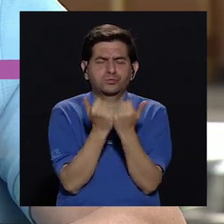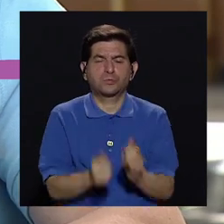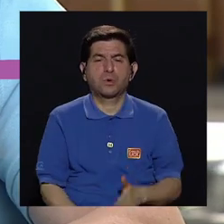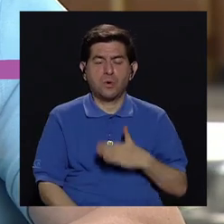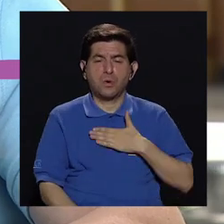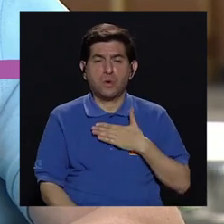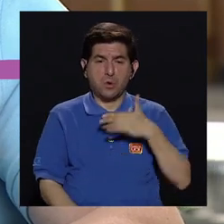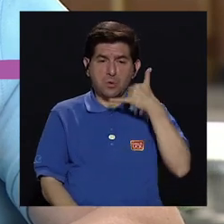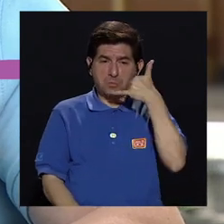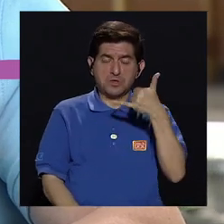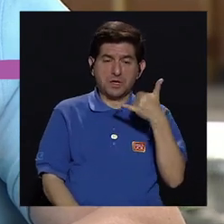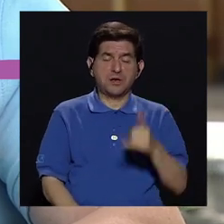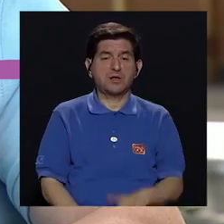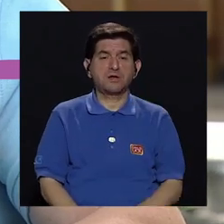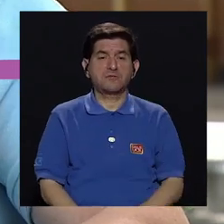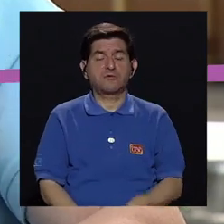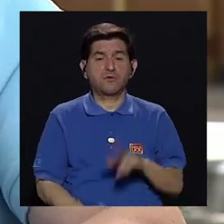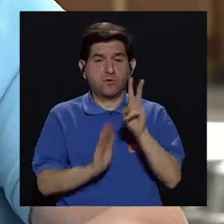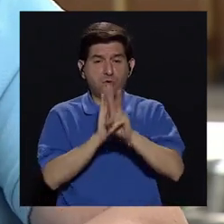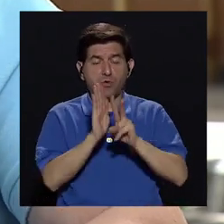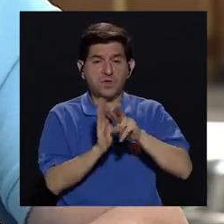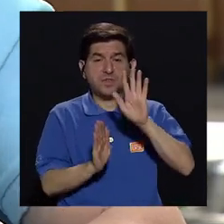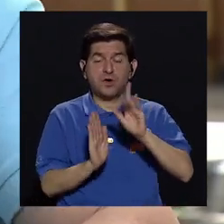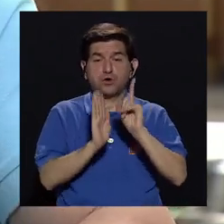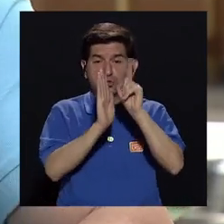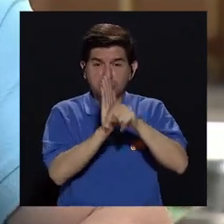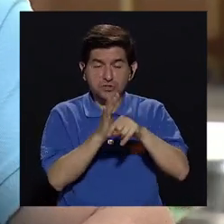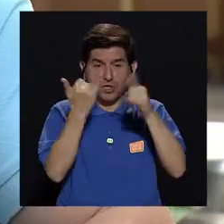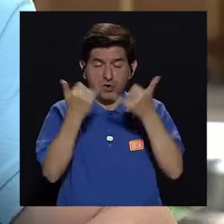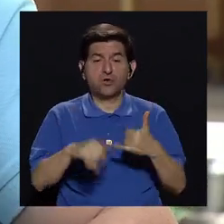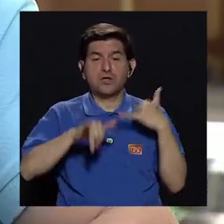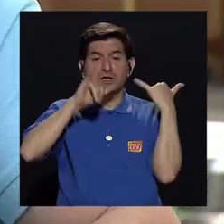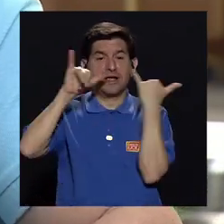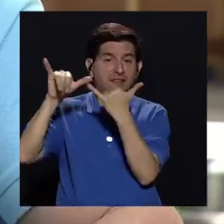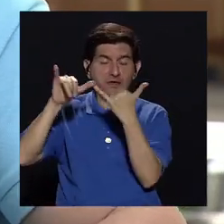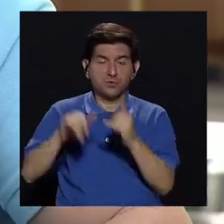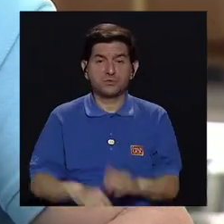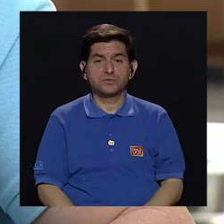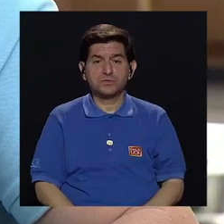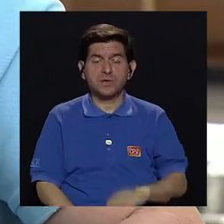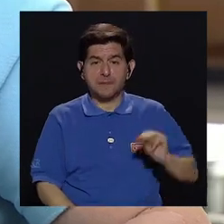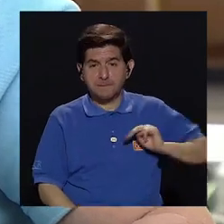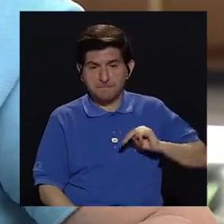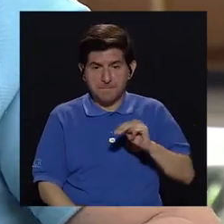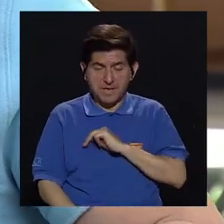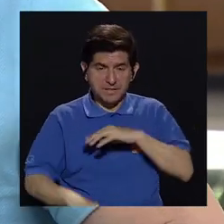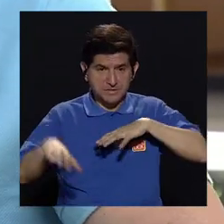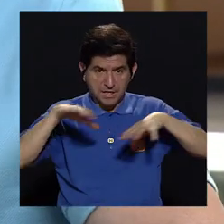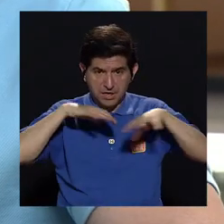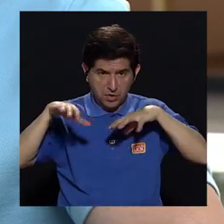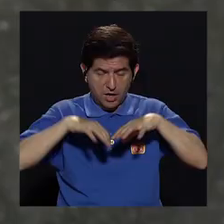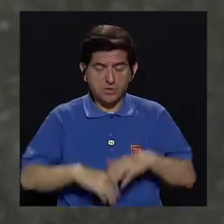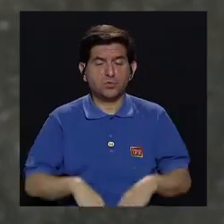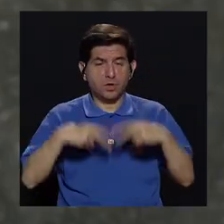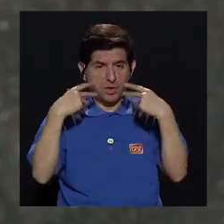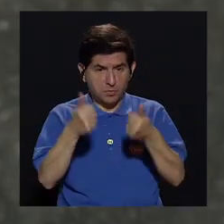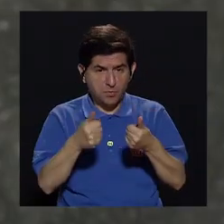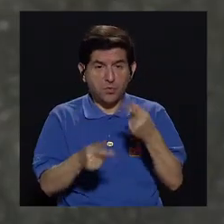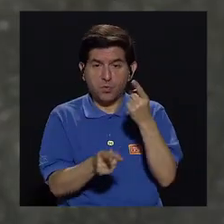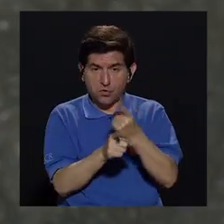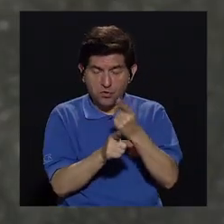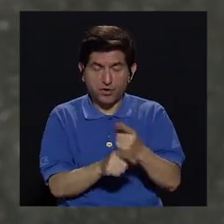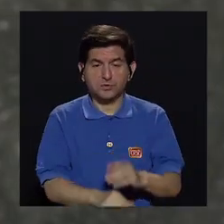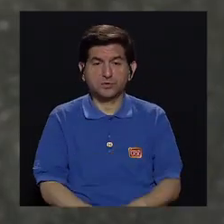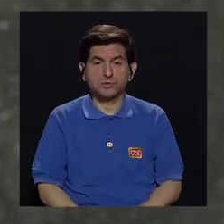mi teléfono, un video de 5 segundos y ya queda la denuncia planteada para que el ministerio actúe de oficio. ¿Es así o...? Es